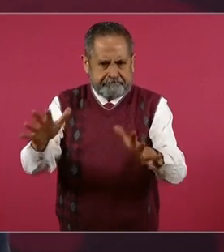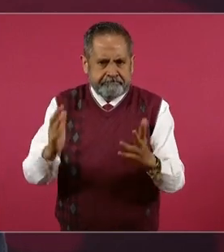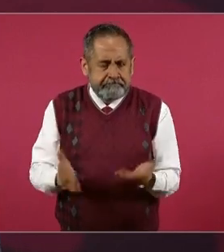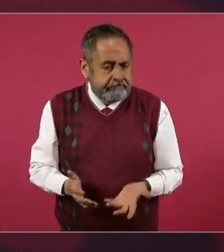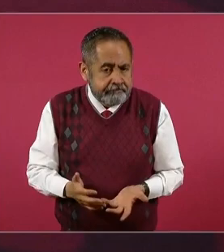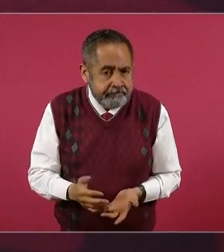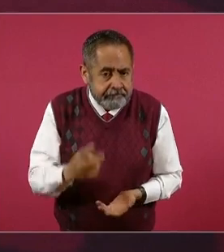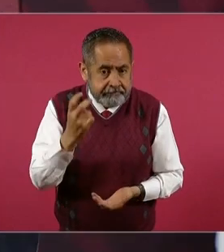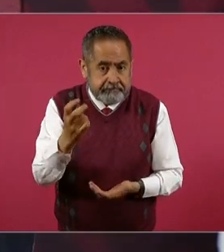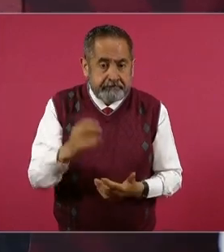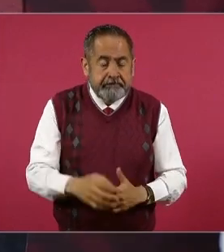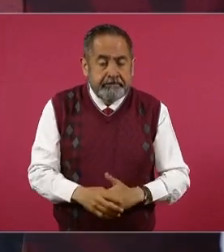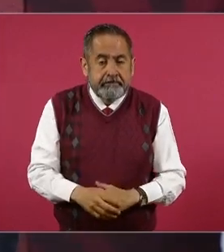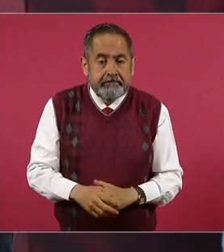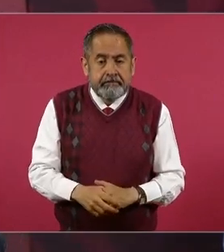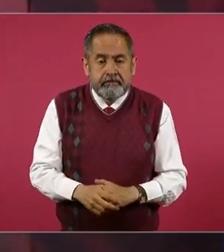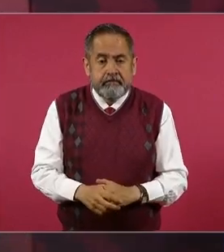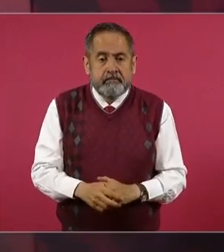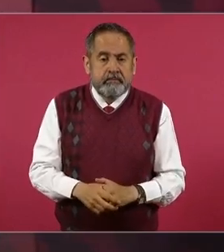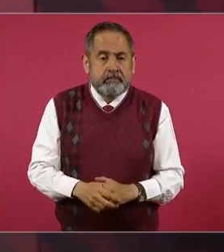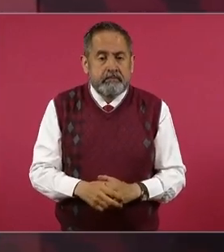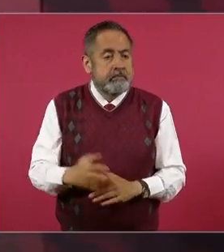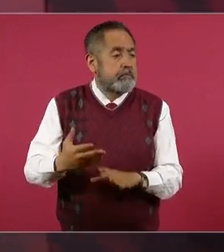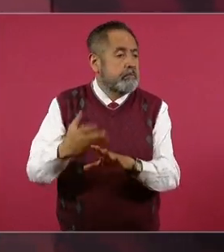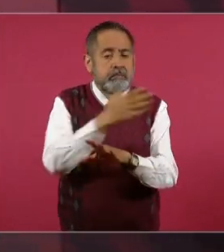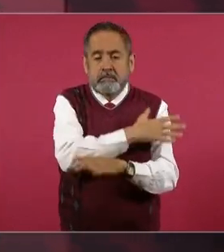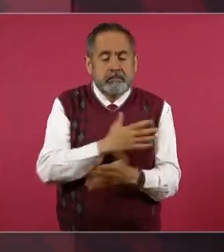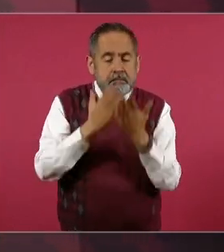Es que no había